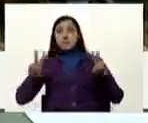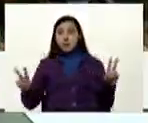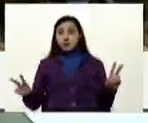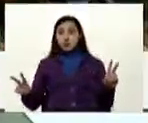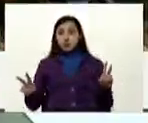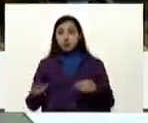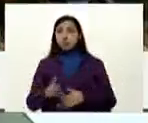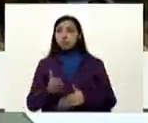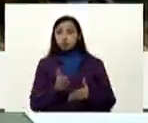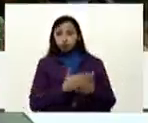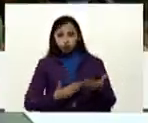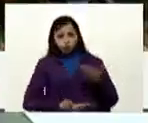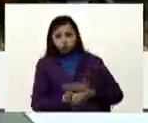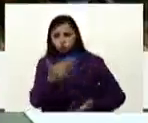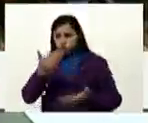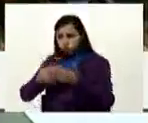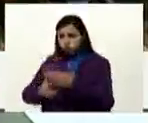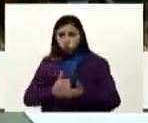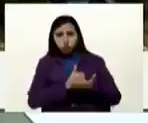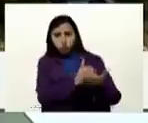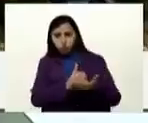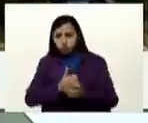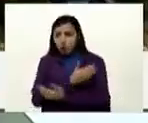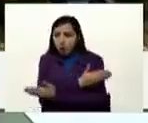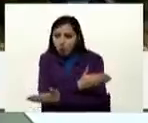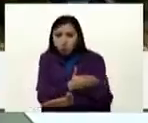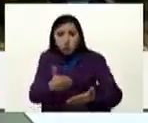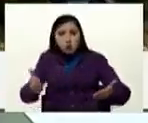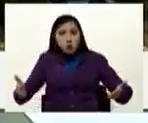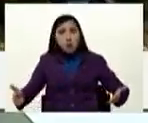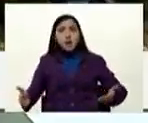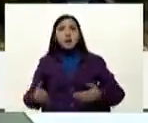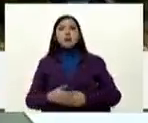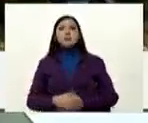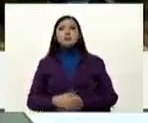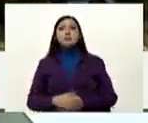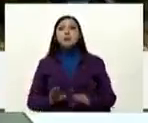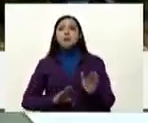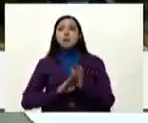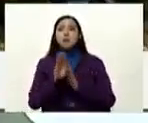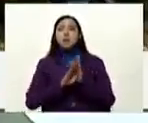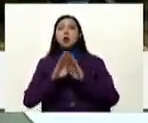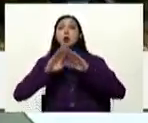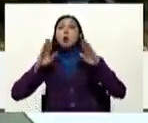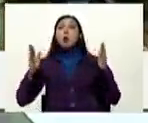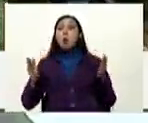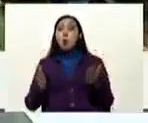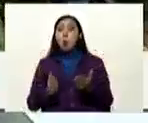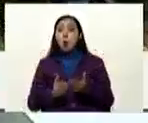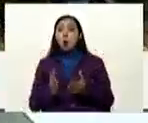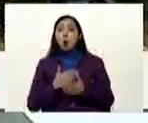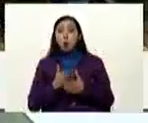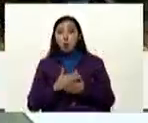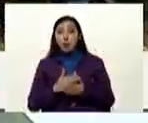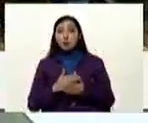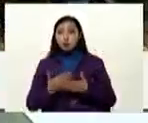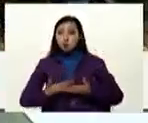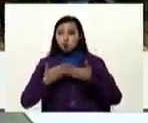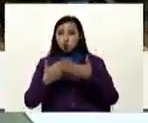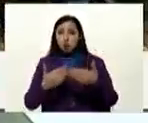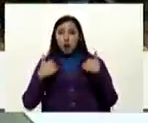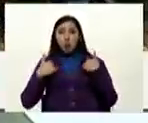de cooperación, de solidaridad y de desarrollo global compartido para la humanidad.